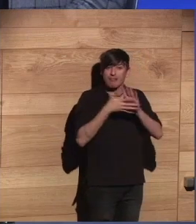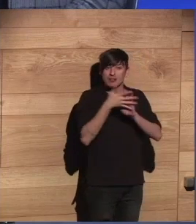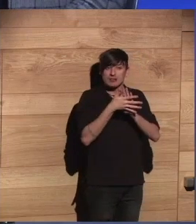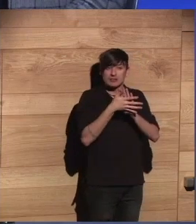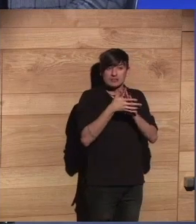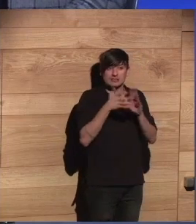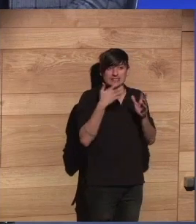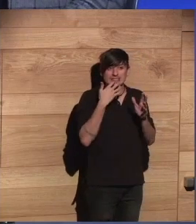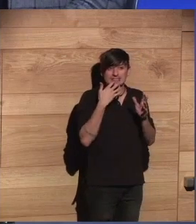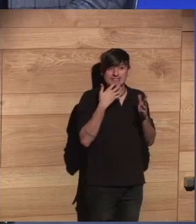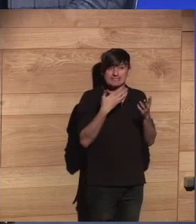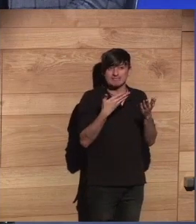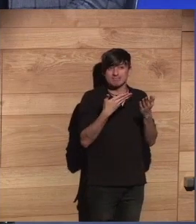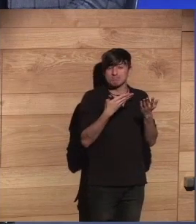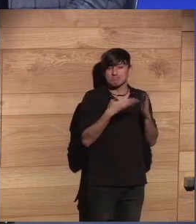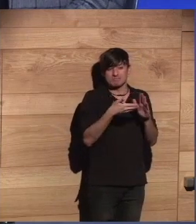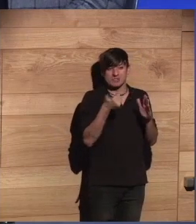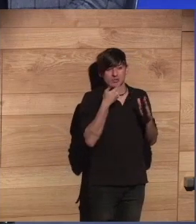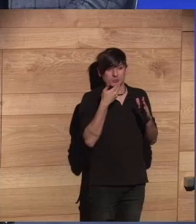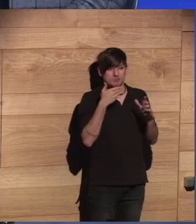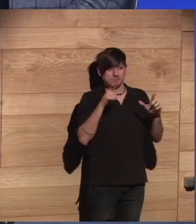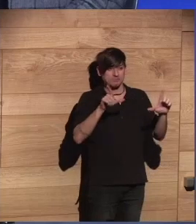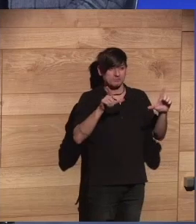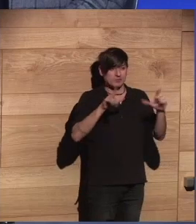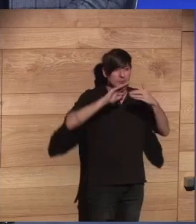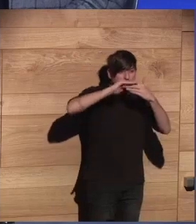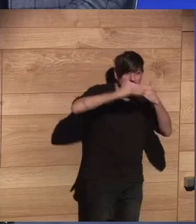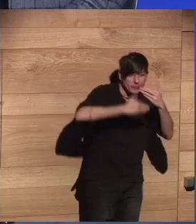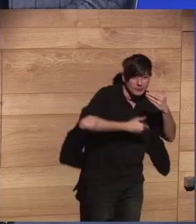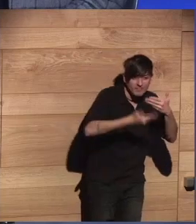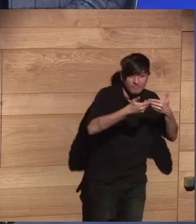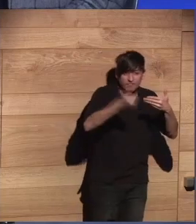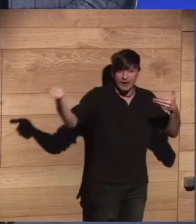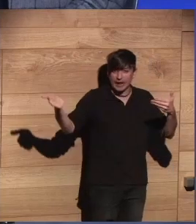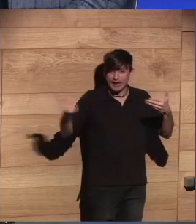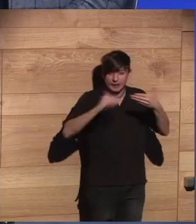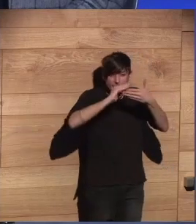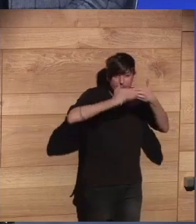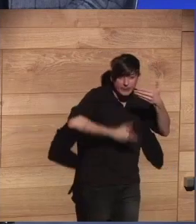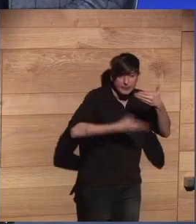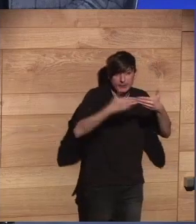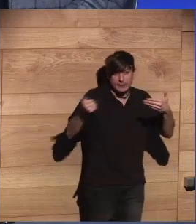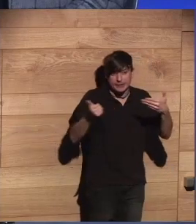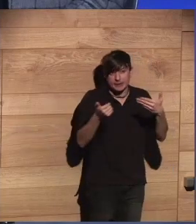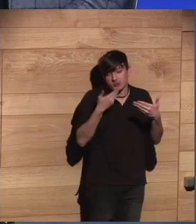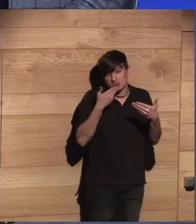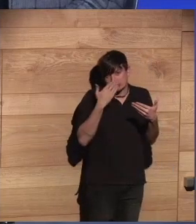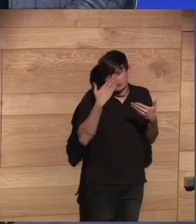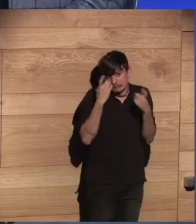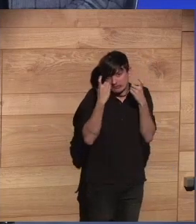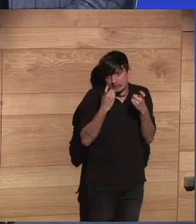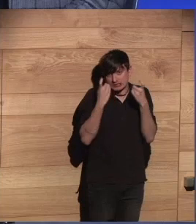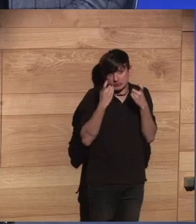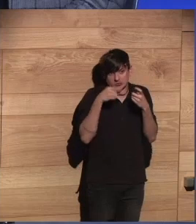quitas la pátina de ese lienzo, como humildemente hemos intentado